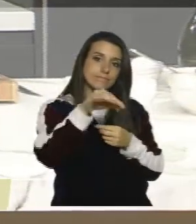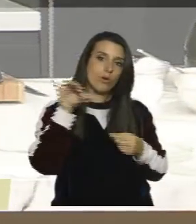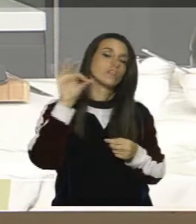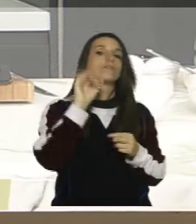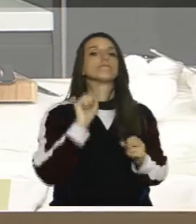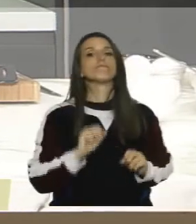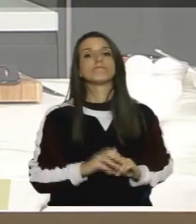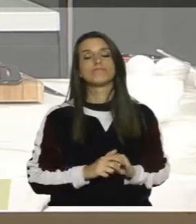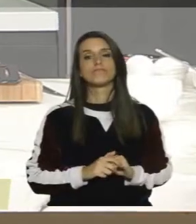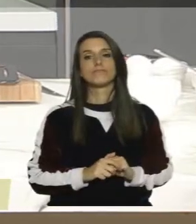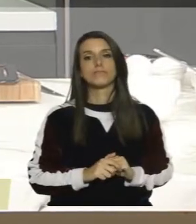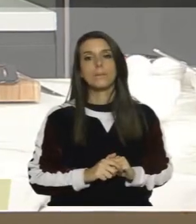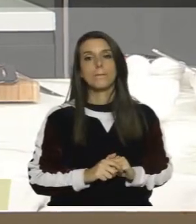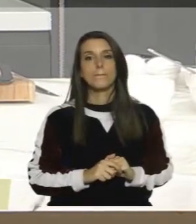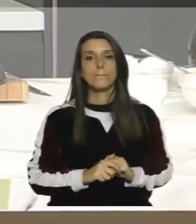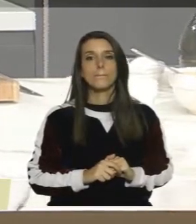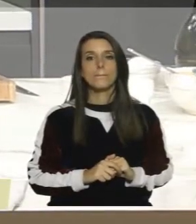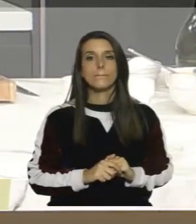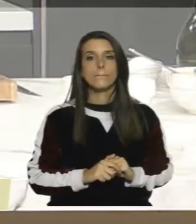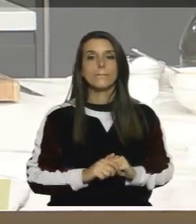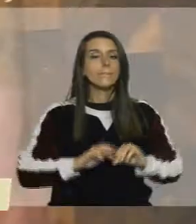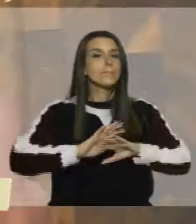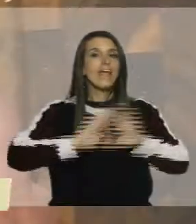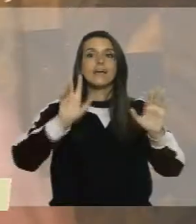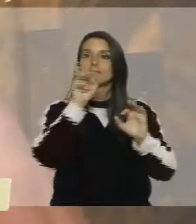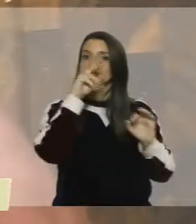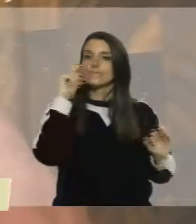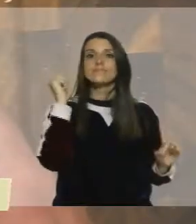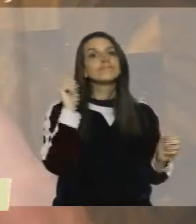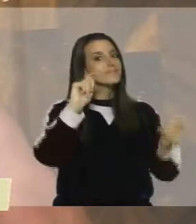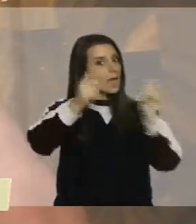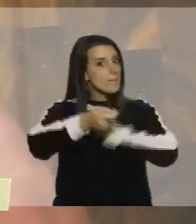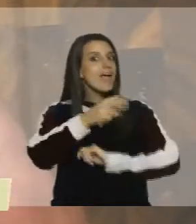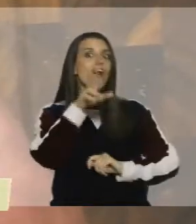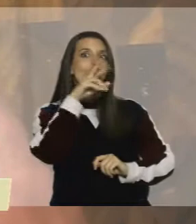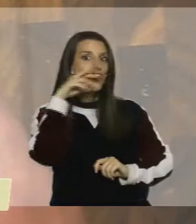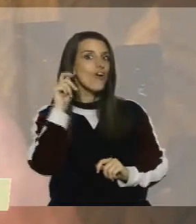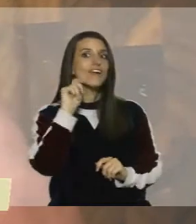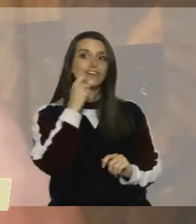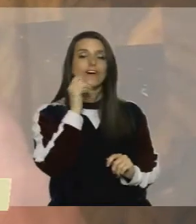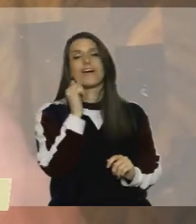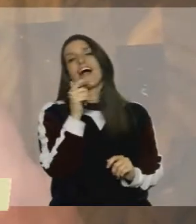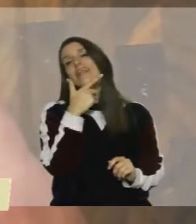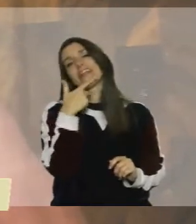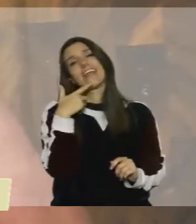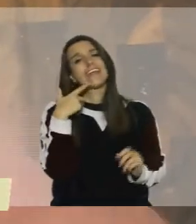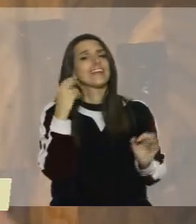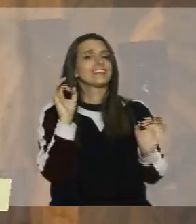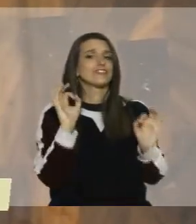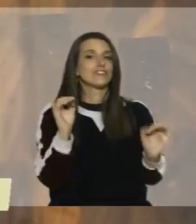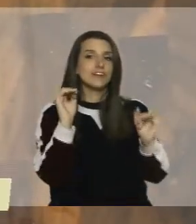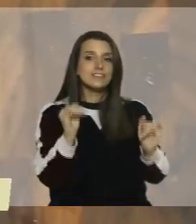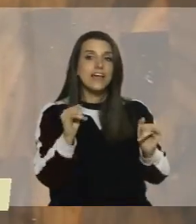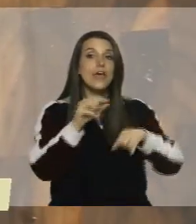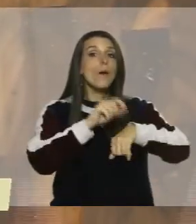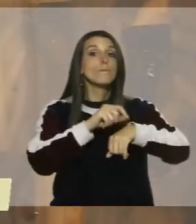ahí tenemos los dos condimentados. Mezclamos, ya el aroma cambió. Sí, acá. Deli, deli. Sí. Y ahí tenemos más